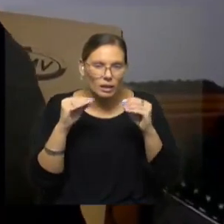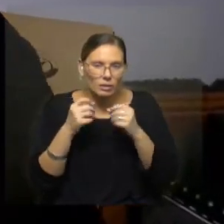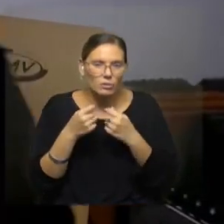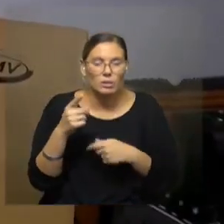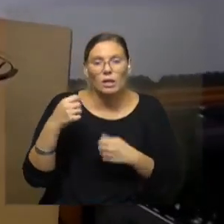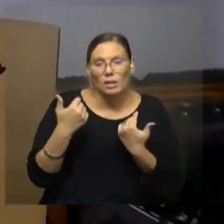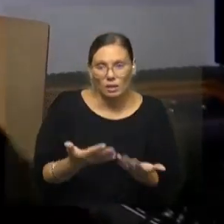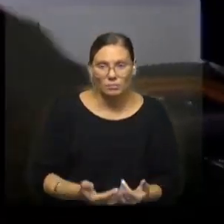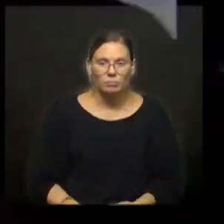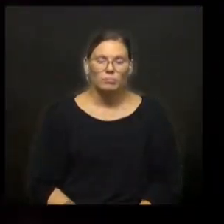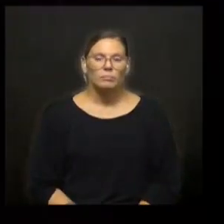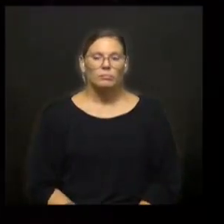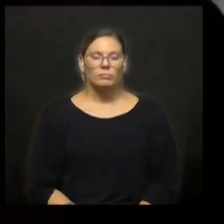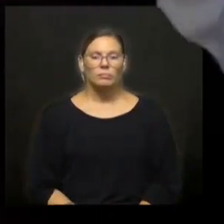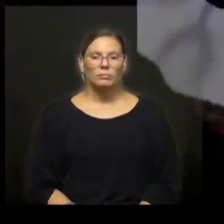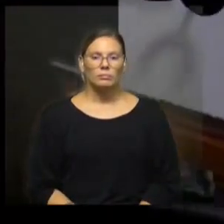dejando.